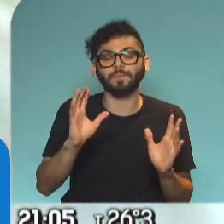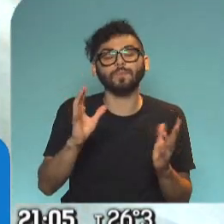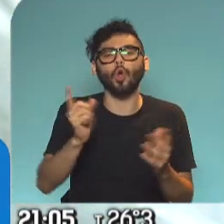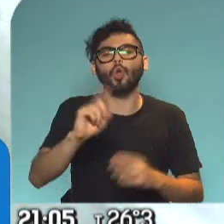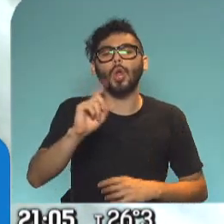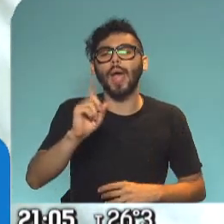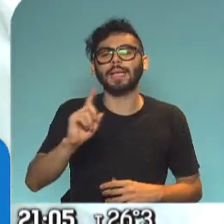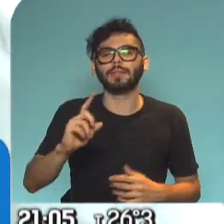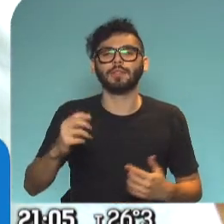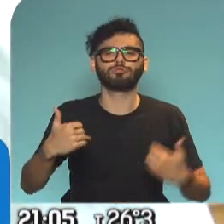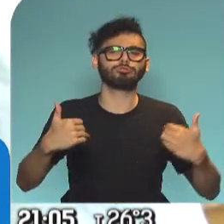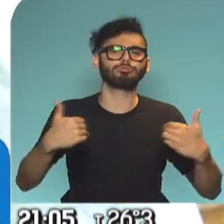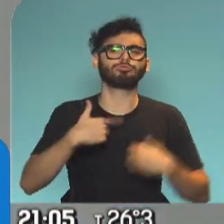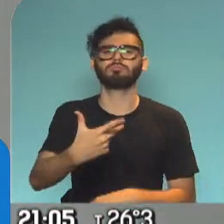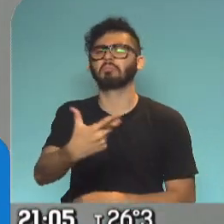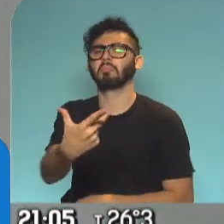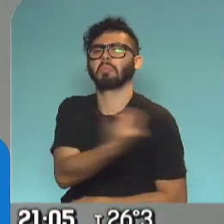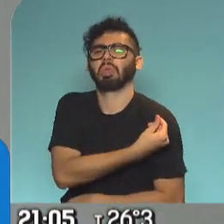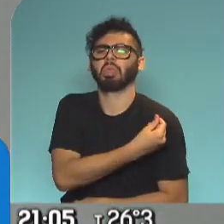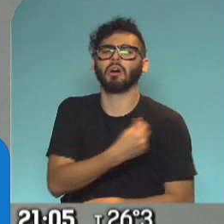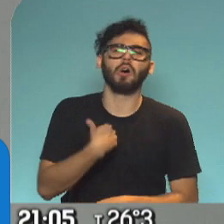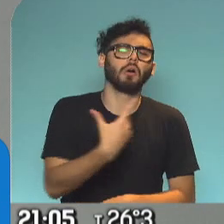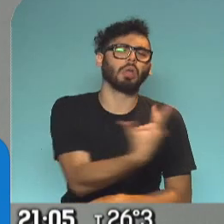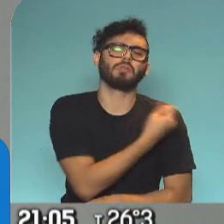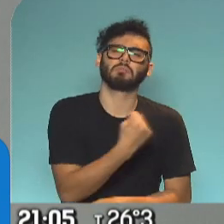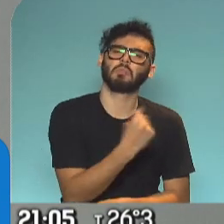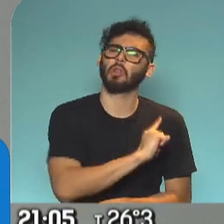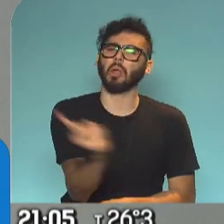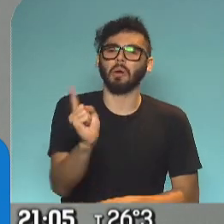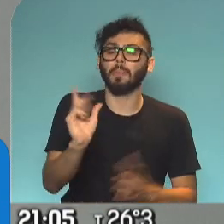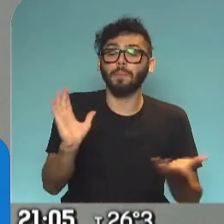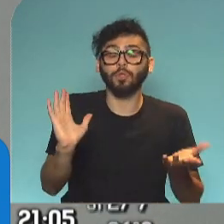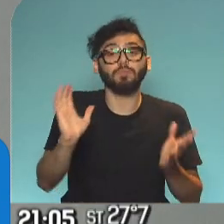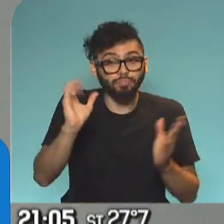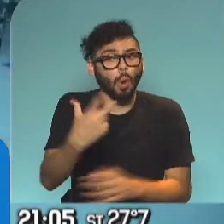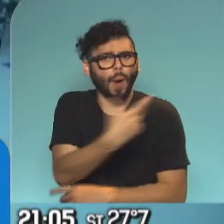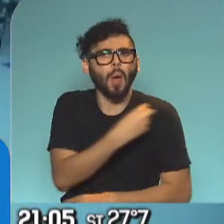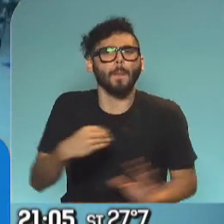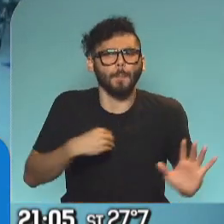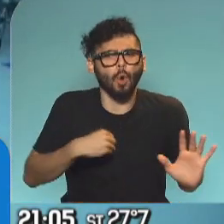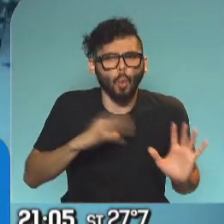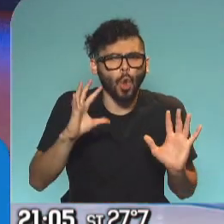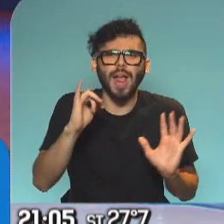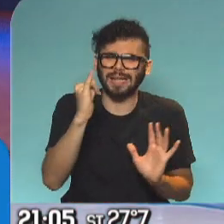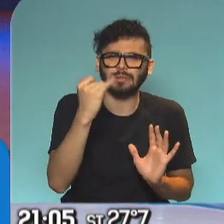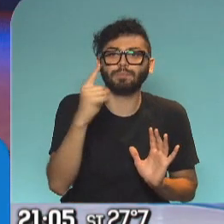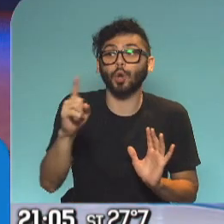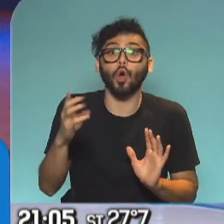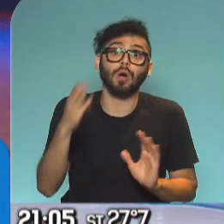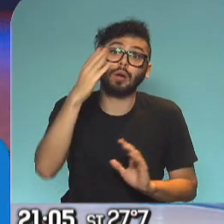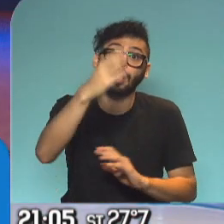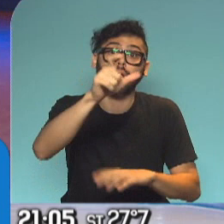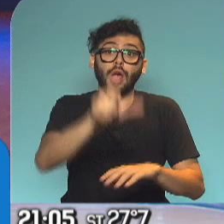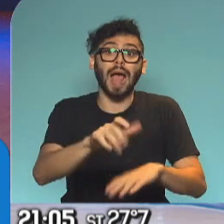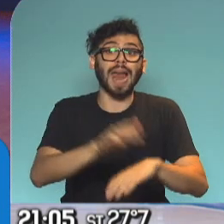no es yo me vacuno, yo no me vacuno. ¿Sí? Si bien es voluntario, tienen que hablar, obviamente, con el